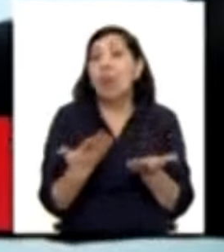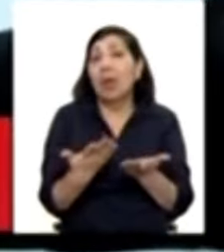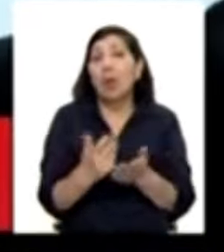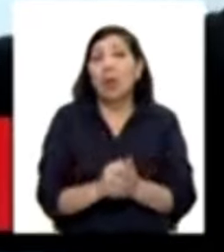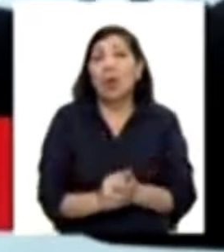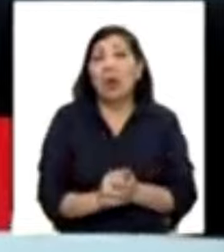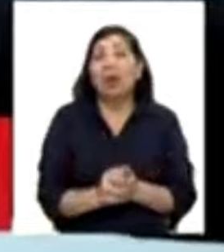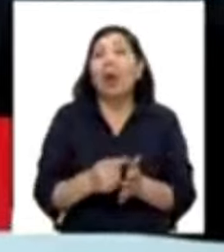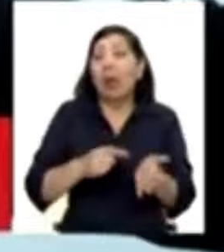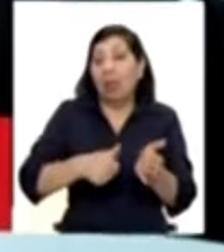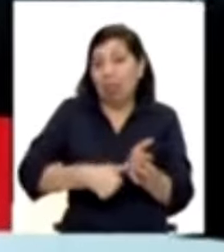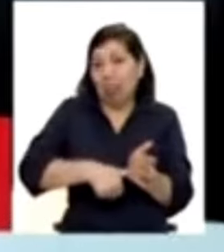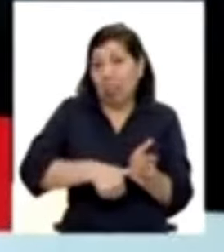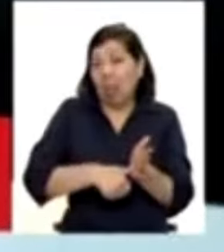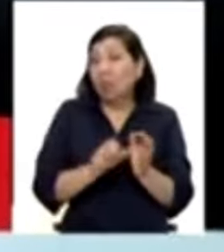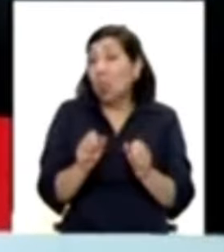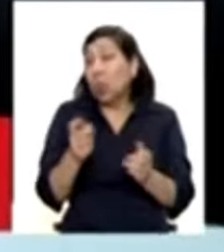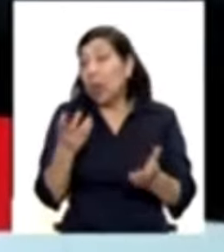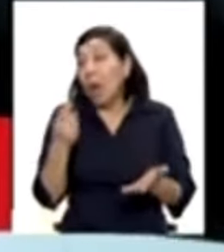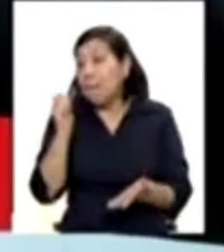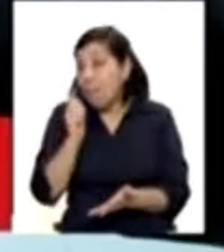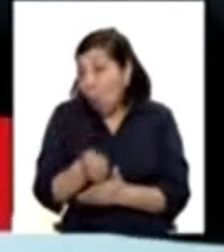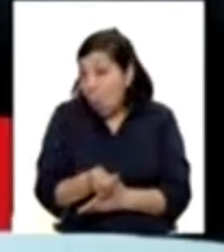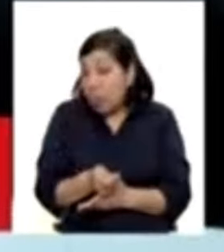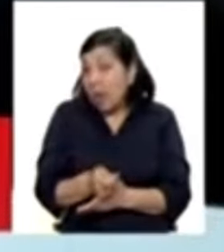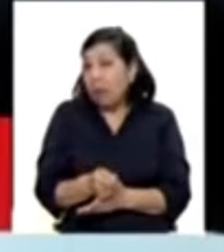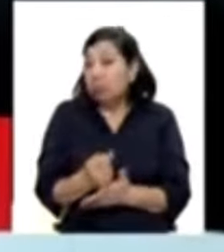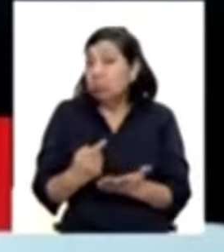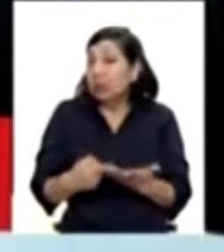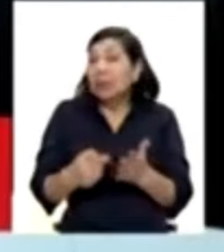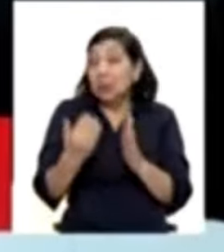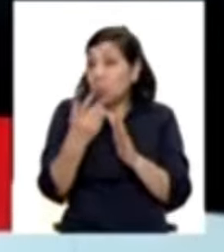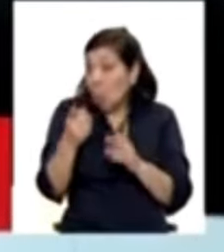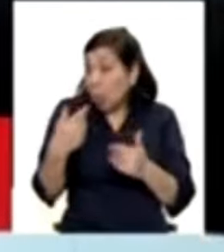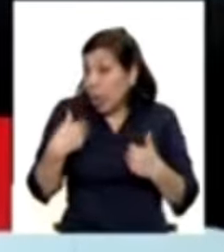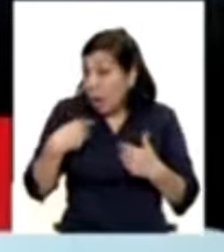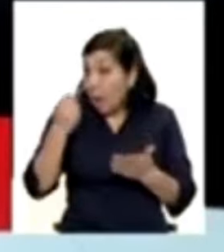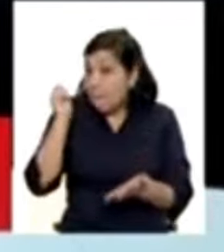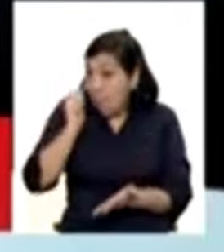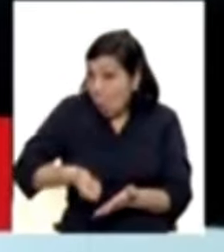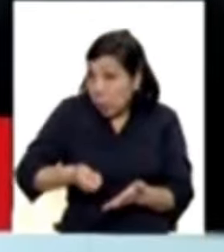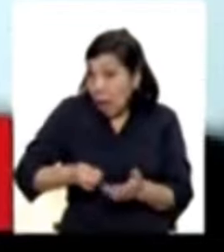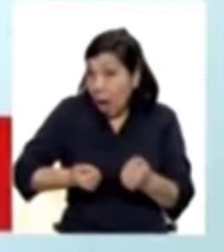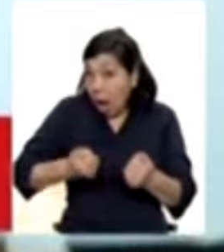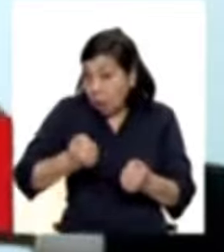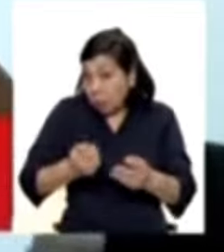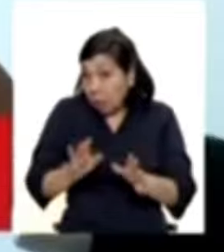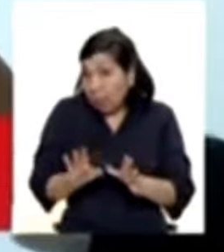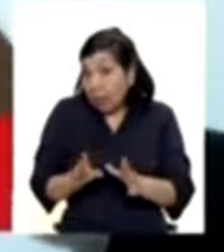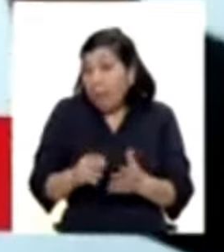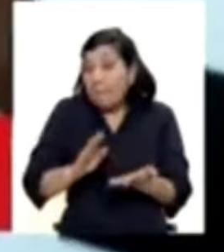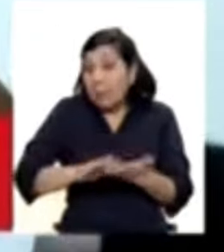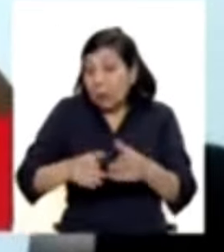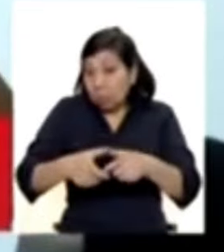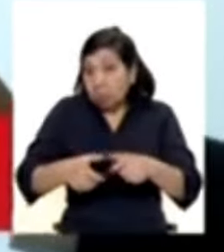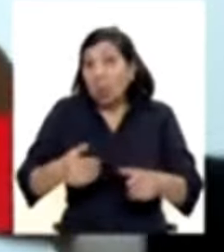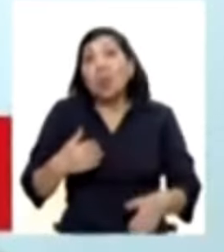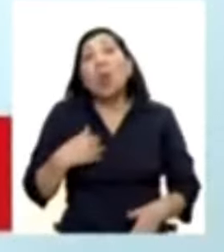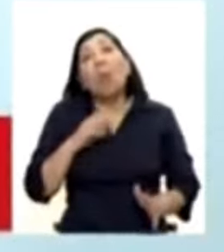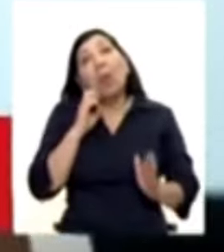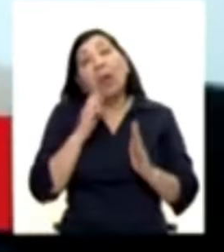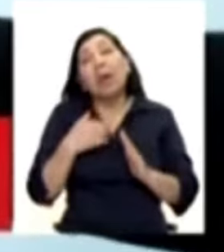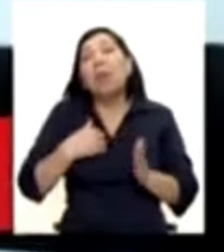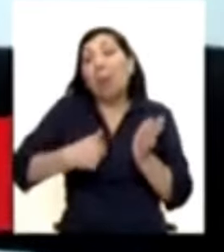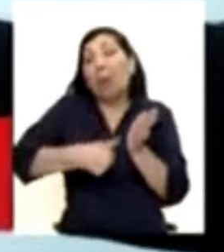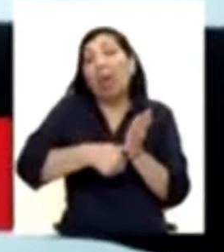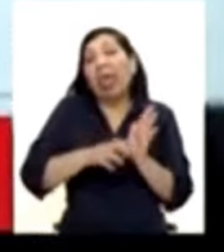de DNI, si tiene alguna multa pendiente de pago, porque es uno de los requisitos para obtener una licencia de conducir. Por ejemplo, yo voy a poner